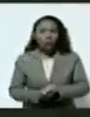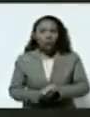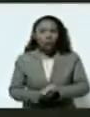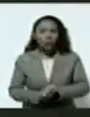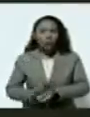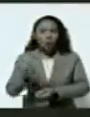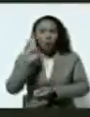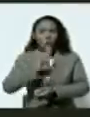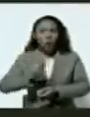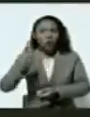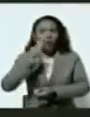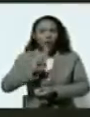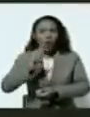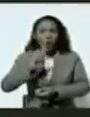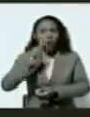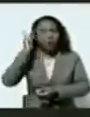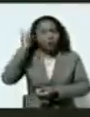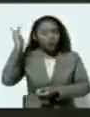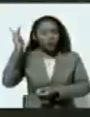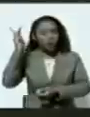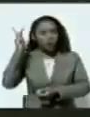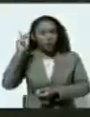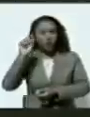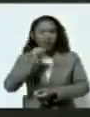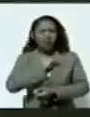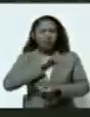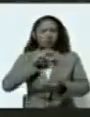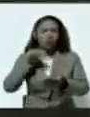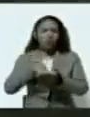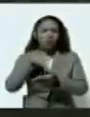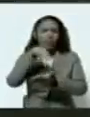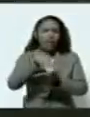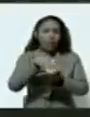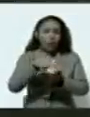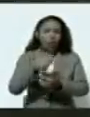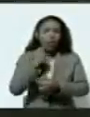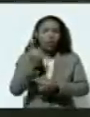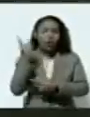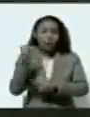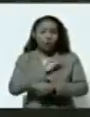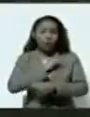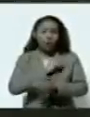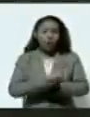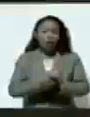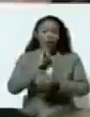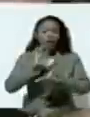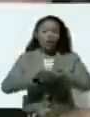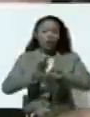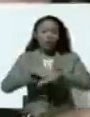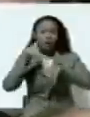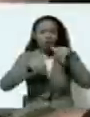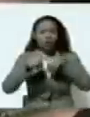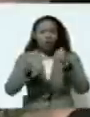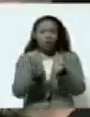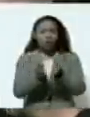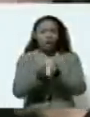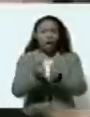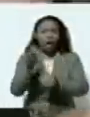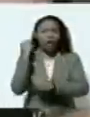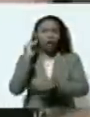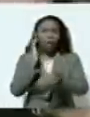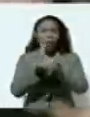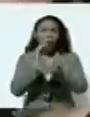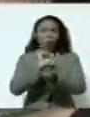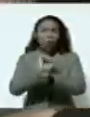utilizando lo que en psiquiatría denominamos un mecanismo contrafóbico, un salto hacia adelante, dijo: informa a nuestros electores de Anzoátegui que ayer nos enteramos de la detención